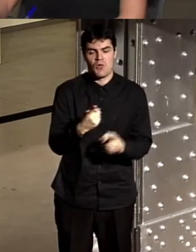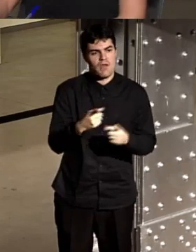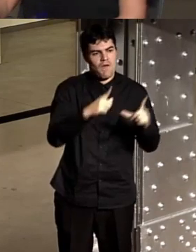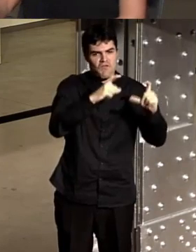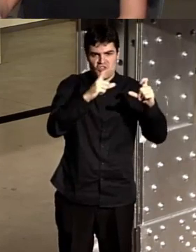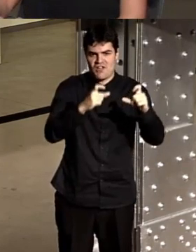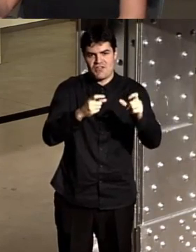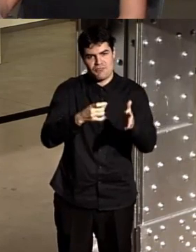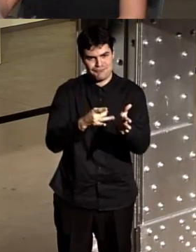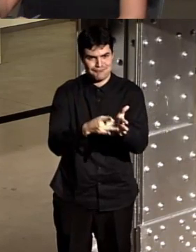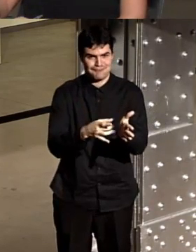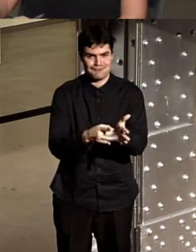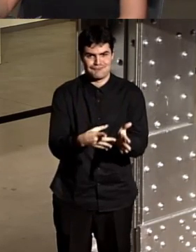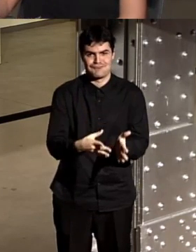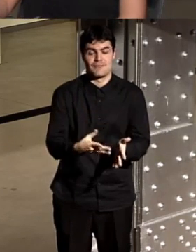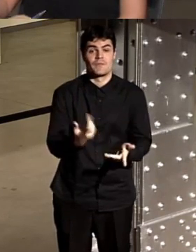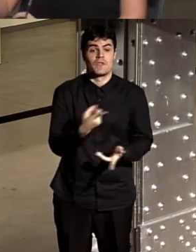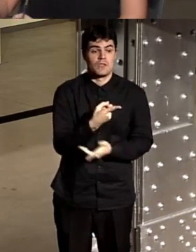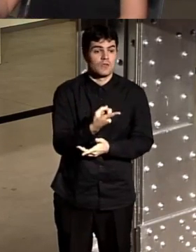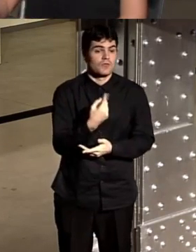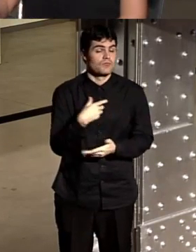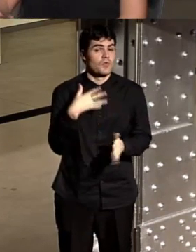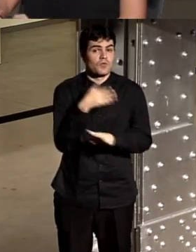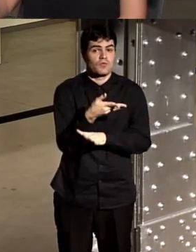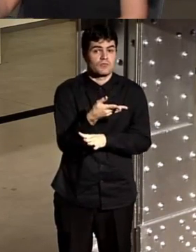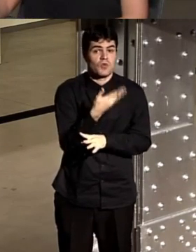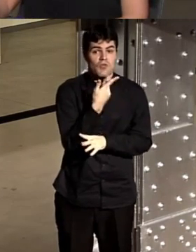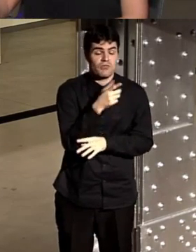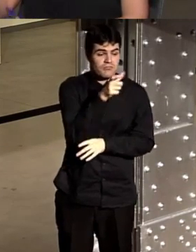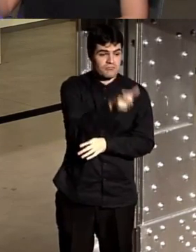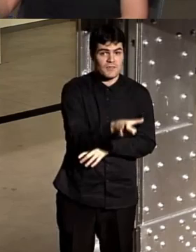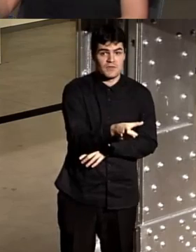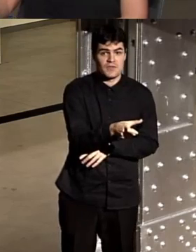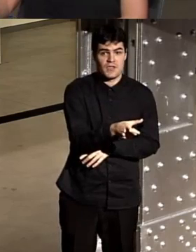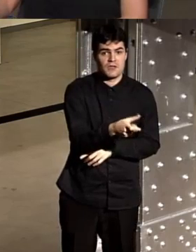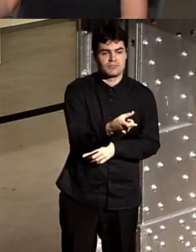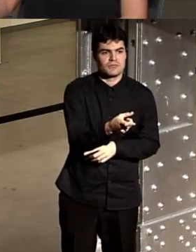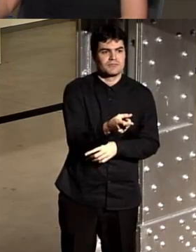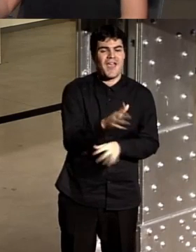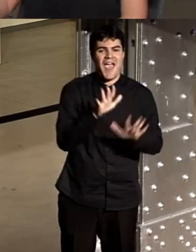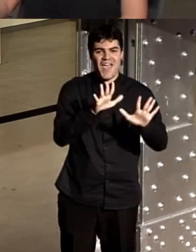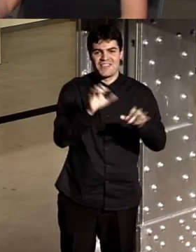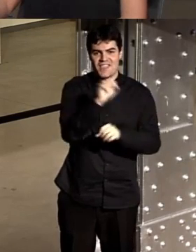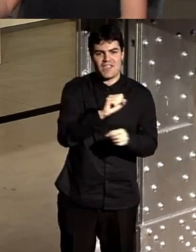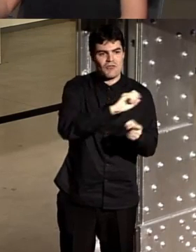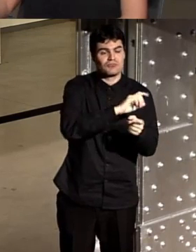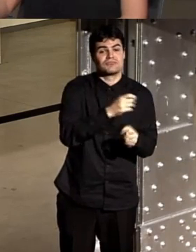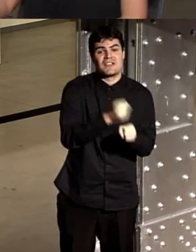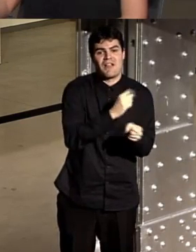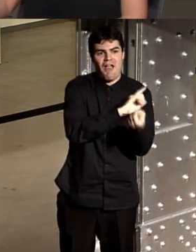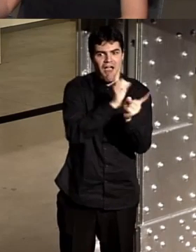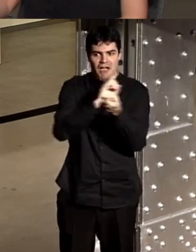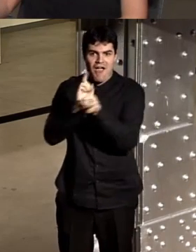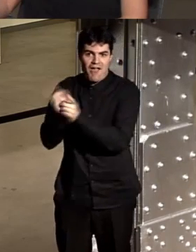Yo conocí a Corinne Dufka, que es una mujer que además cada 10 años cambia de profesión. La conocí en los Balcanes y era una